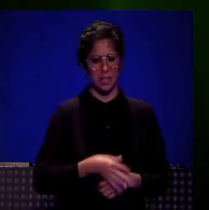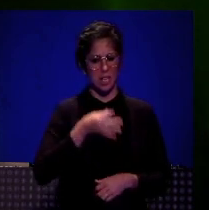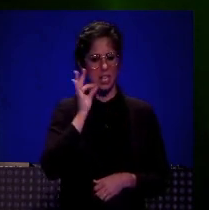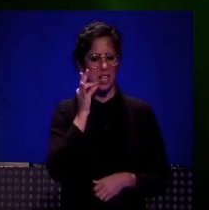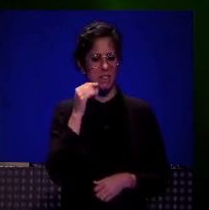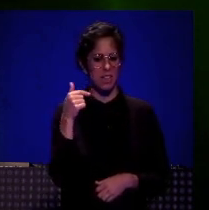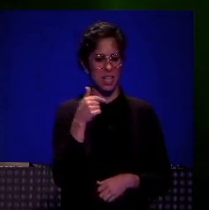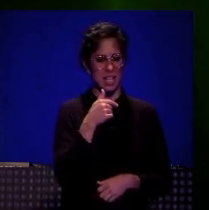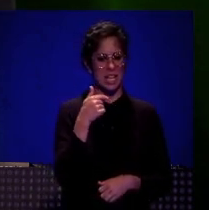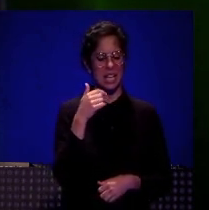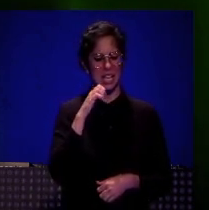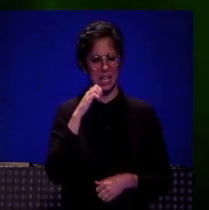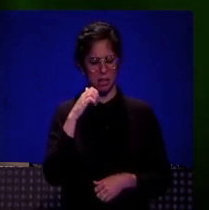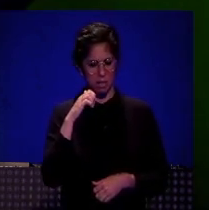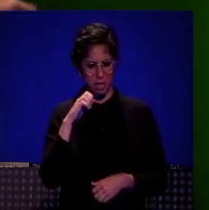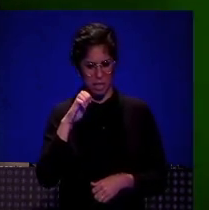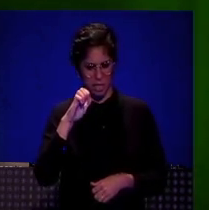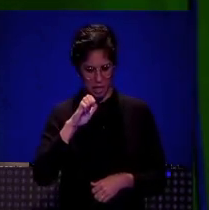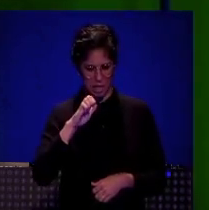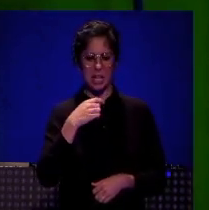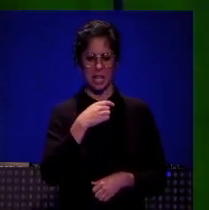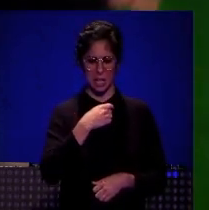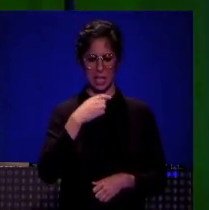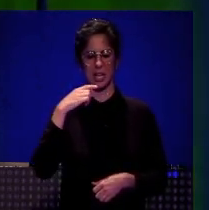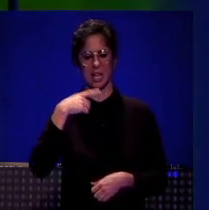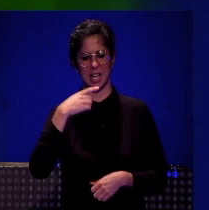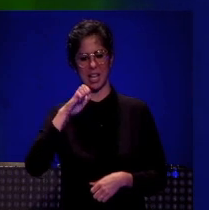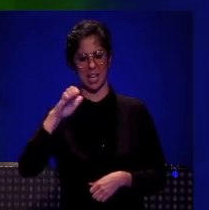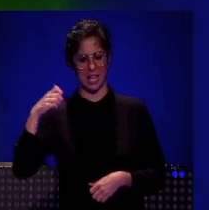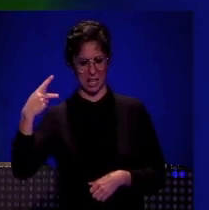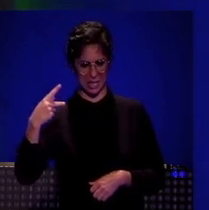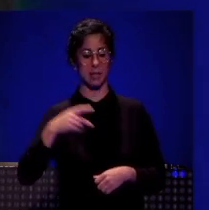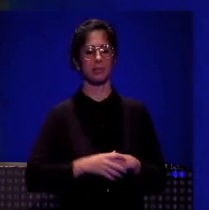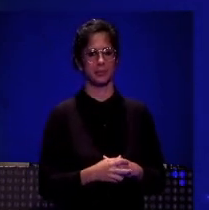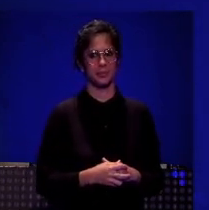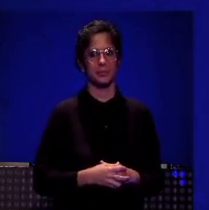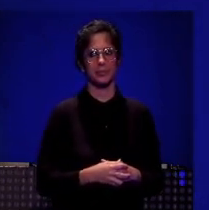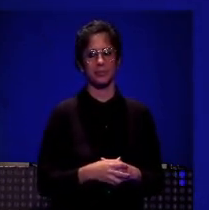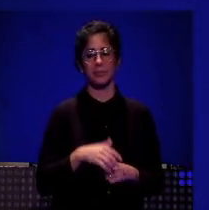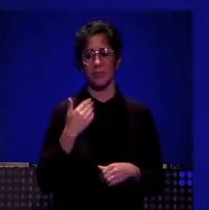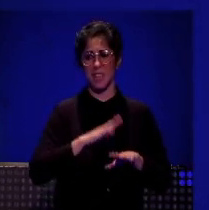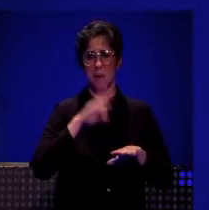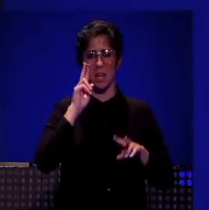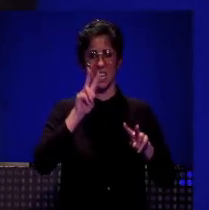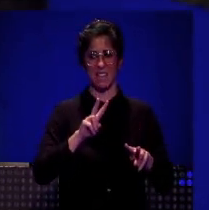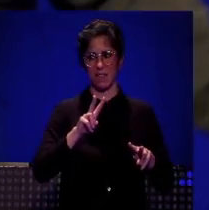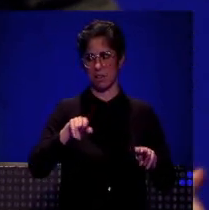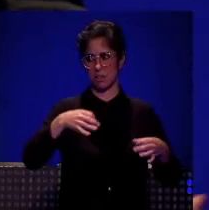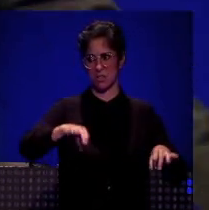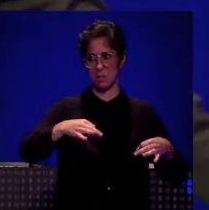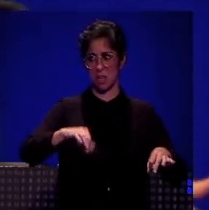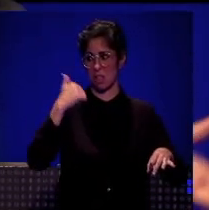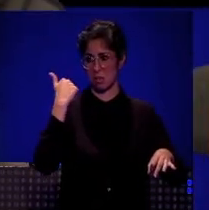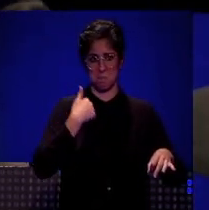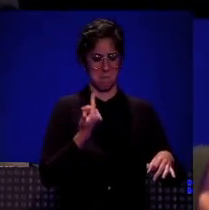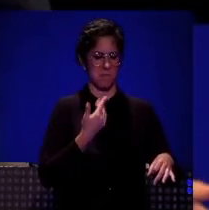cultura digital que el que acabo de empezar a ahora y quieto para que veáis la de las empresas este porque simplemente era mientras yo sacaba a